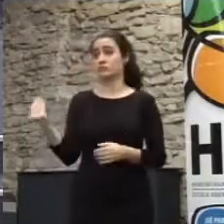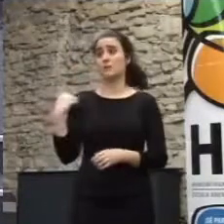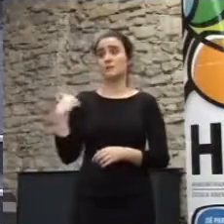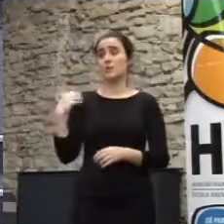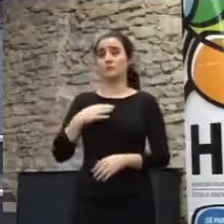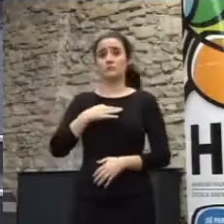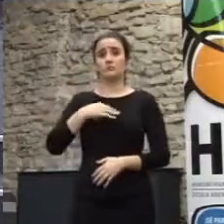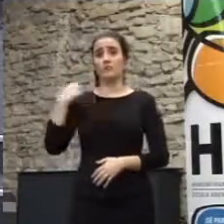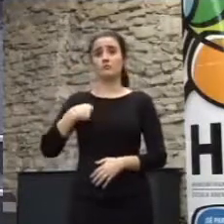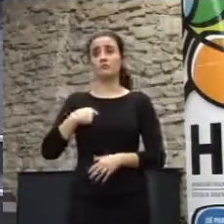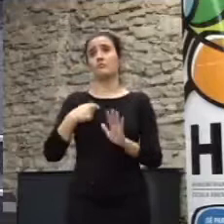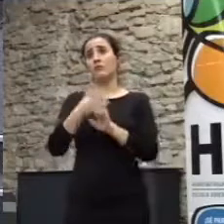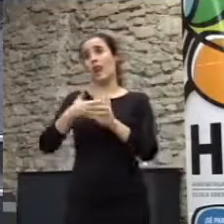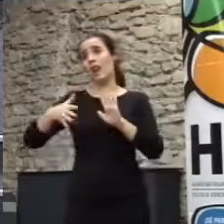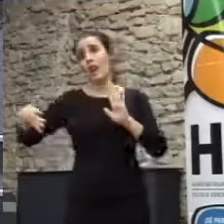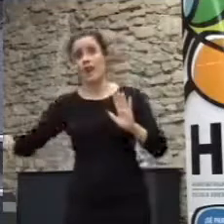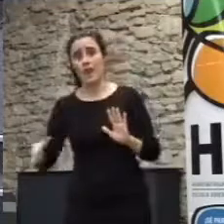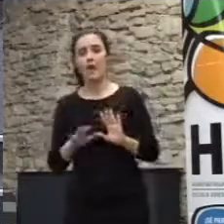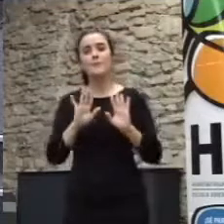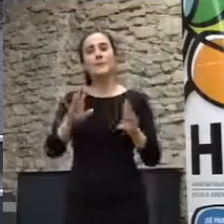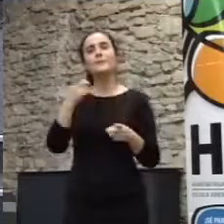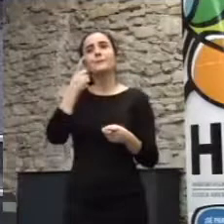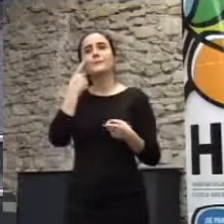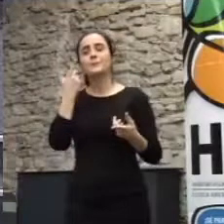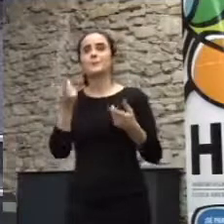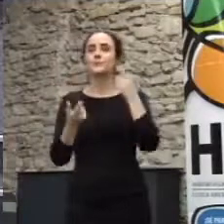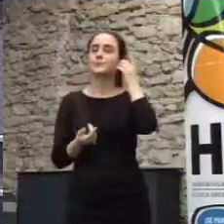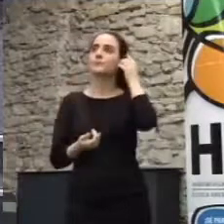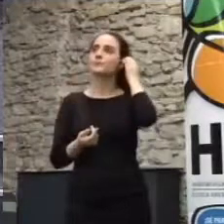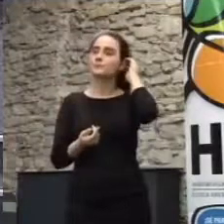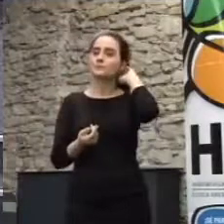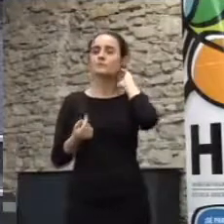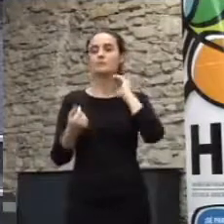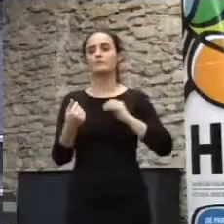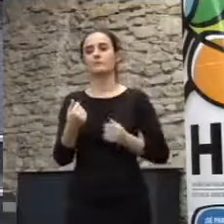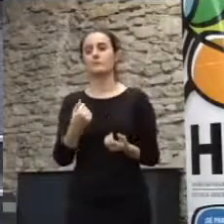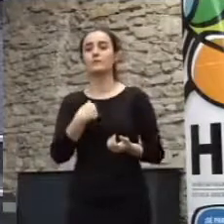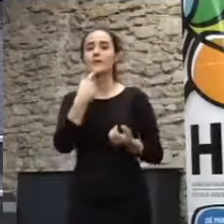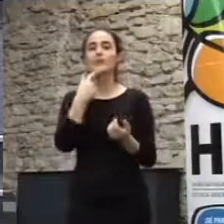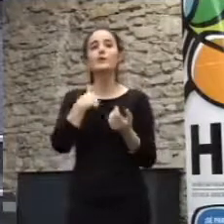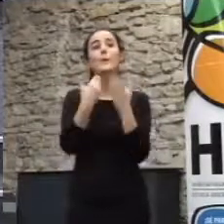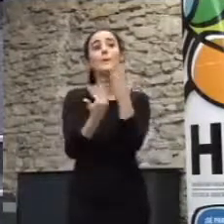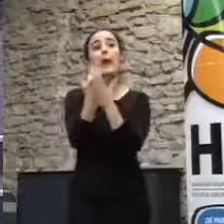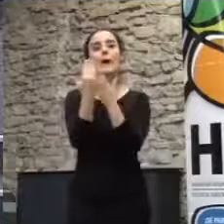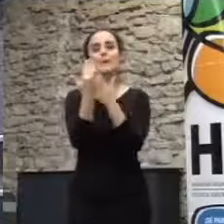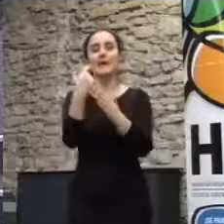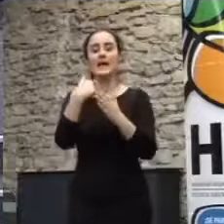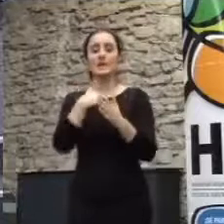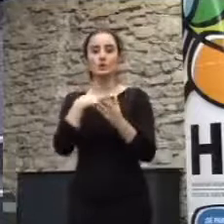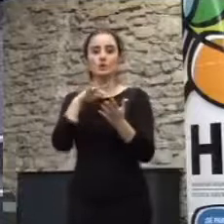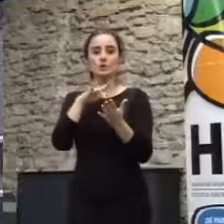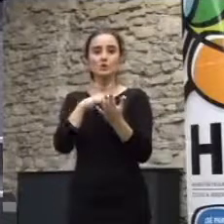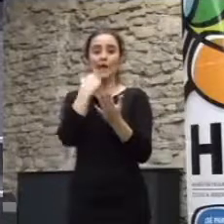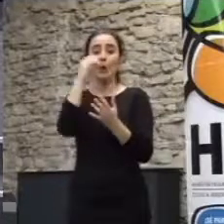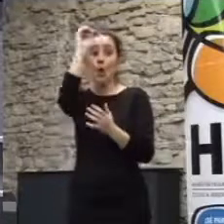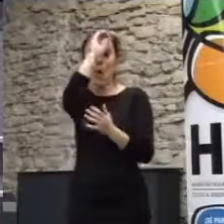dos tertulias. No, yo os voy a ir cortando, ¿eh? Pero en el caso del que yo decía, yo por las mañanas tengo una pequeñita columna de